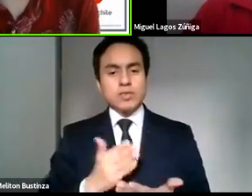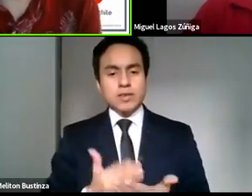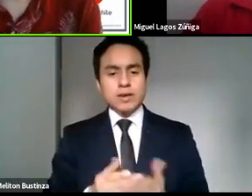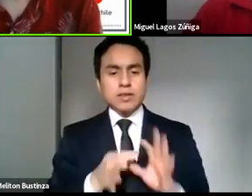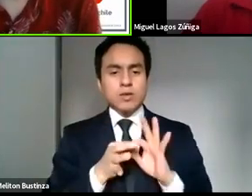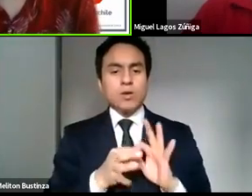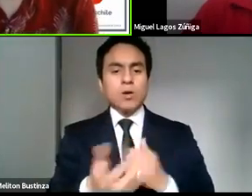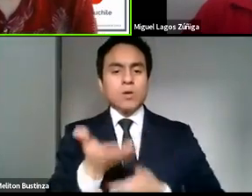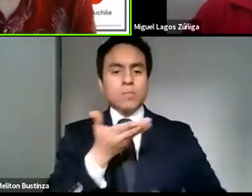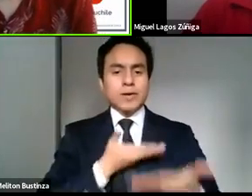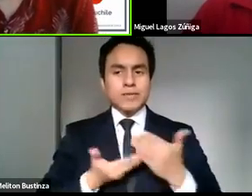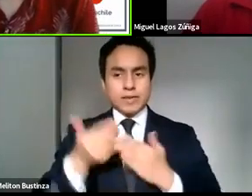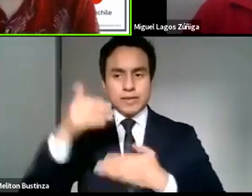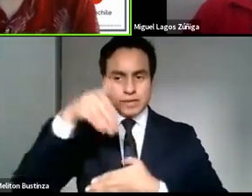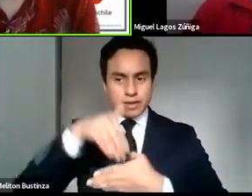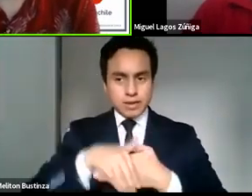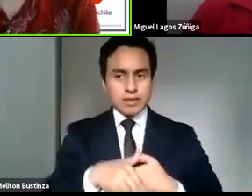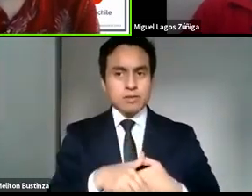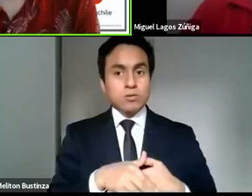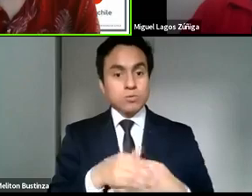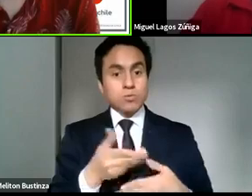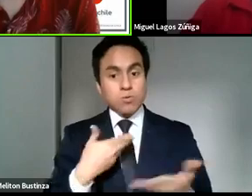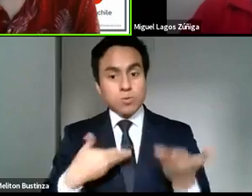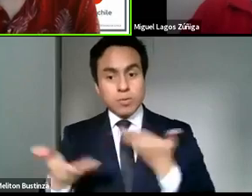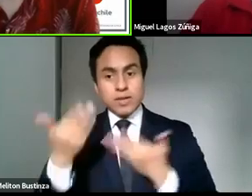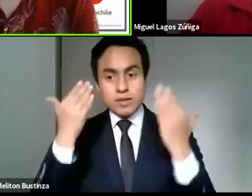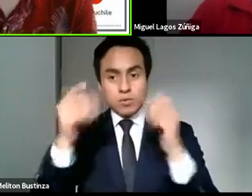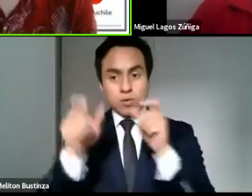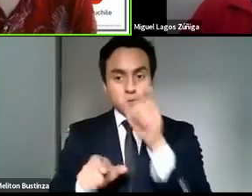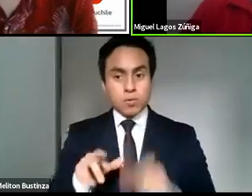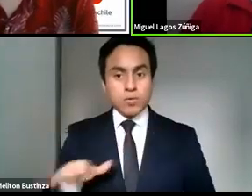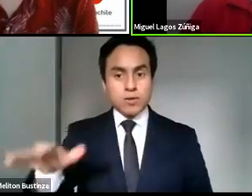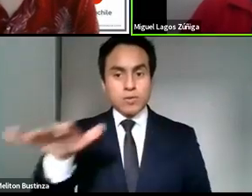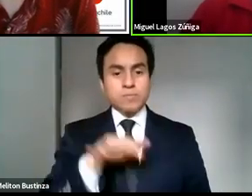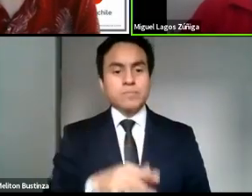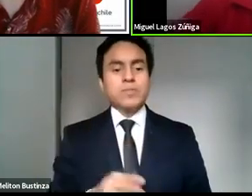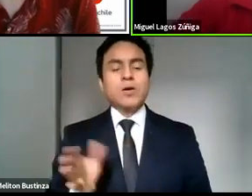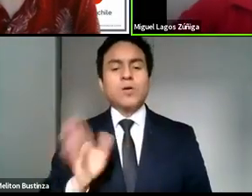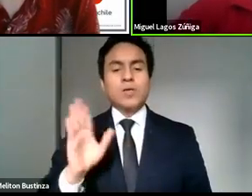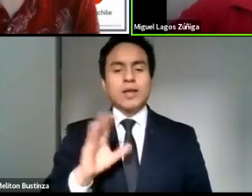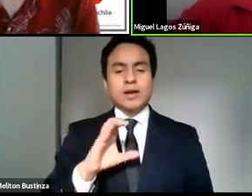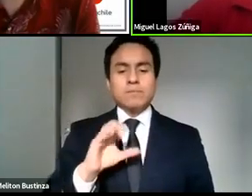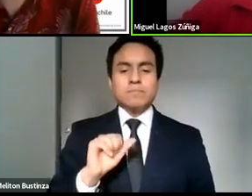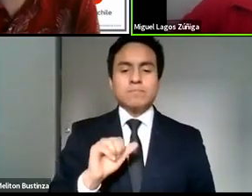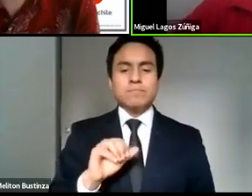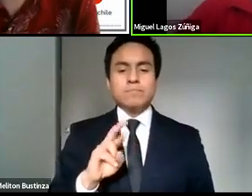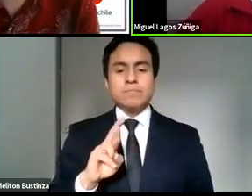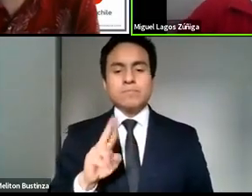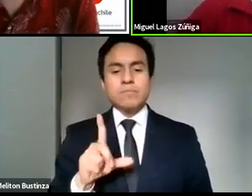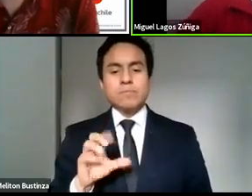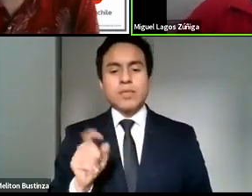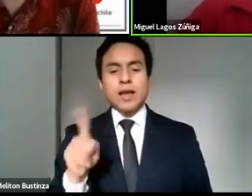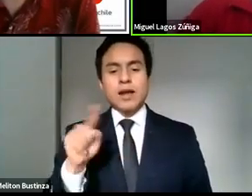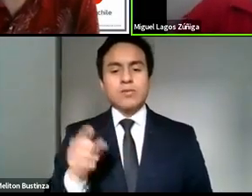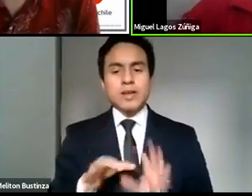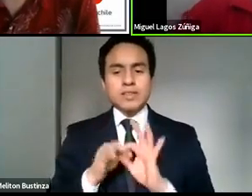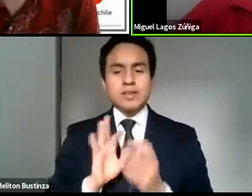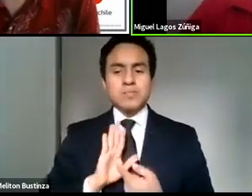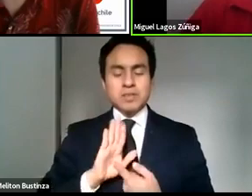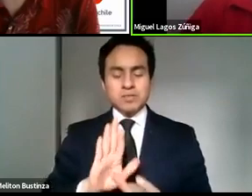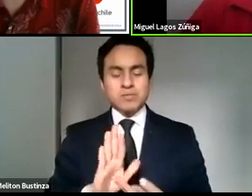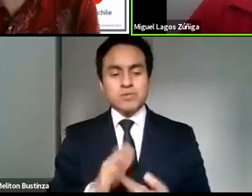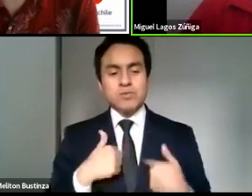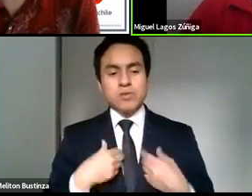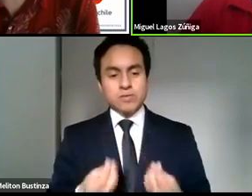nosotros esta tarde, para que compartas un saludo al público. Hola Carlos, gracias por la presentación. Estoy